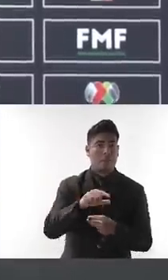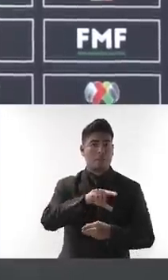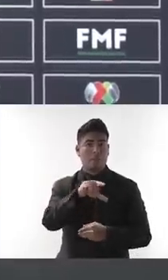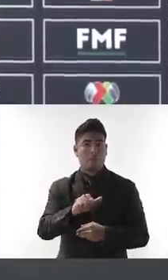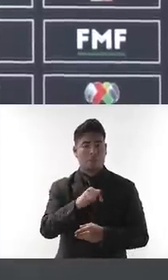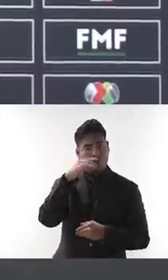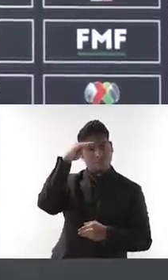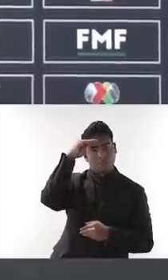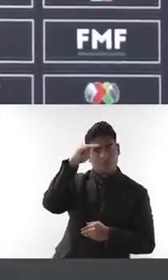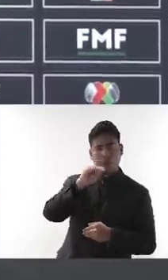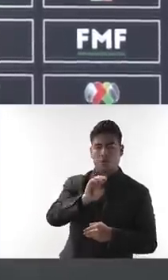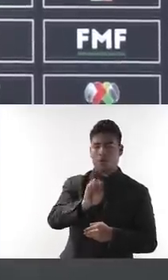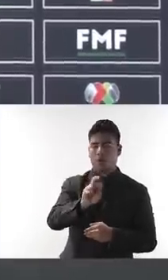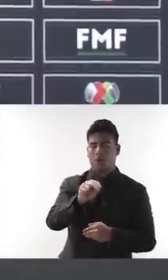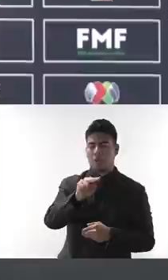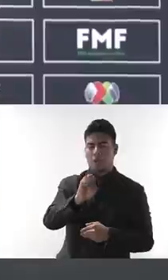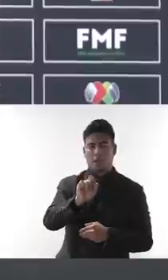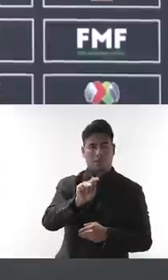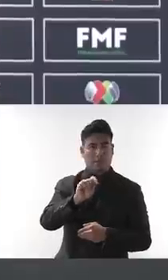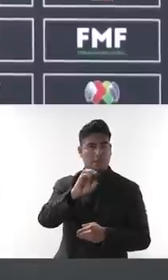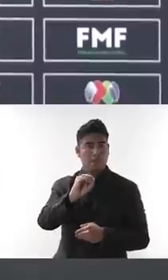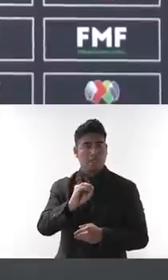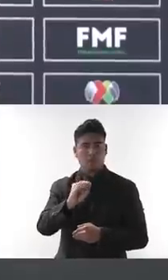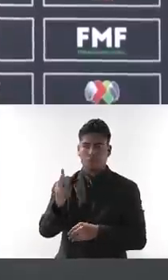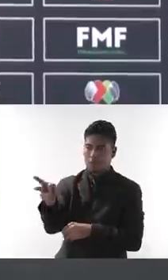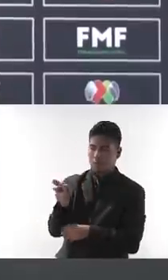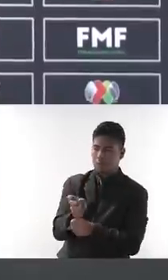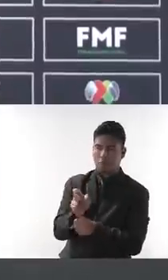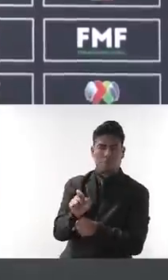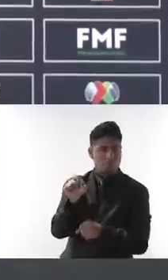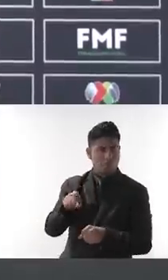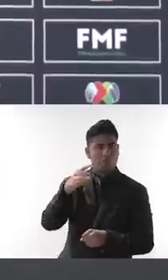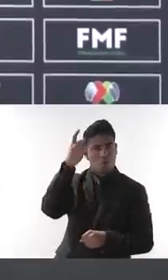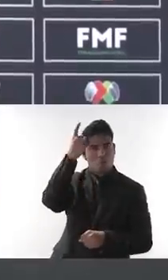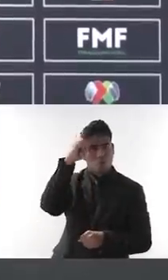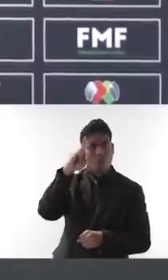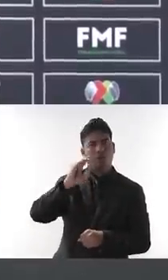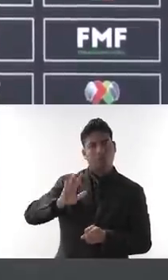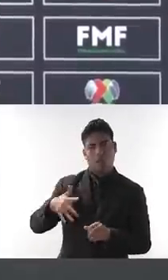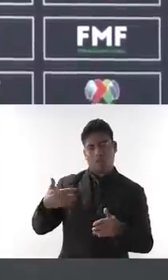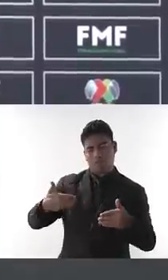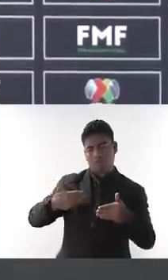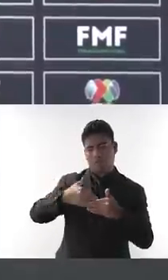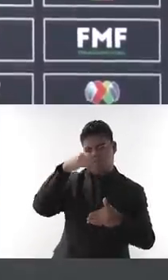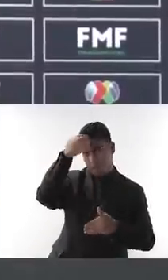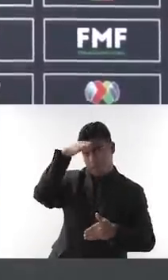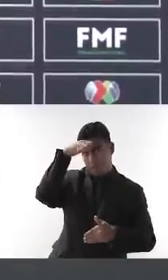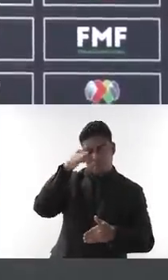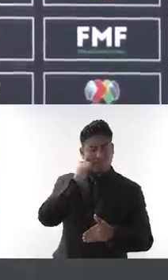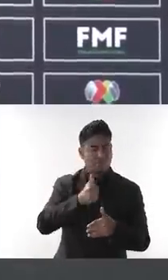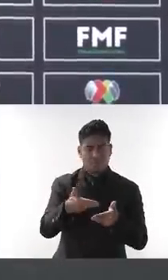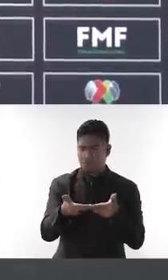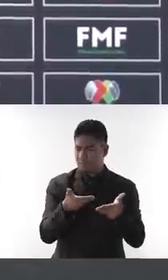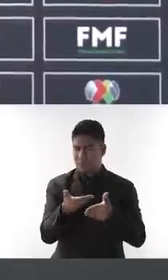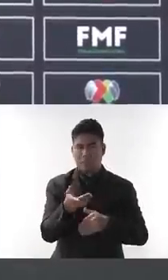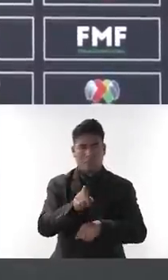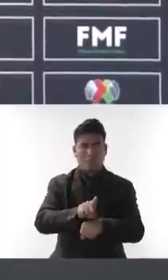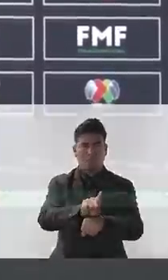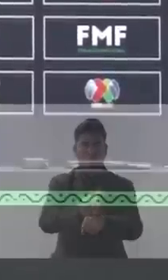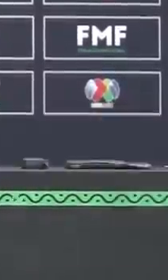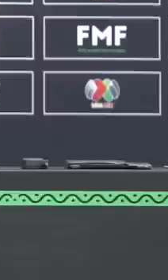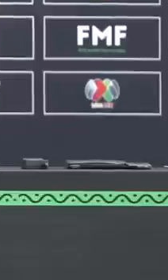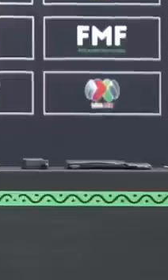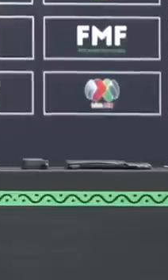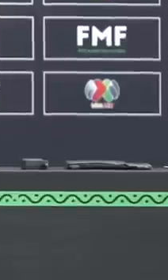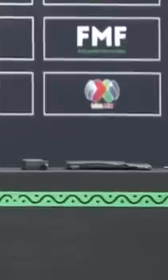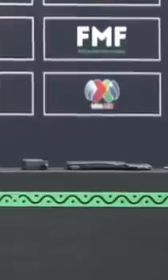Ernesto Tinajero, también reconociendo que es un dueño involucrado en la gestión del día a día. ¿Qué estamos buscando en este apoyo